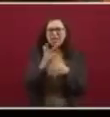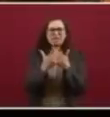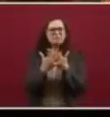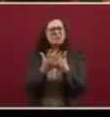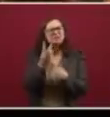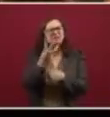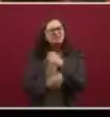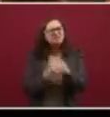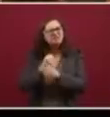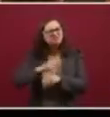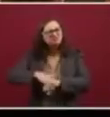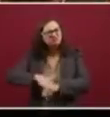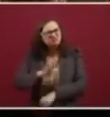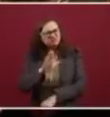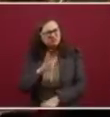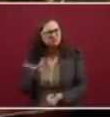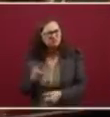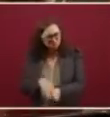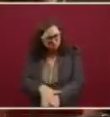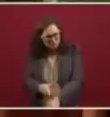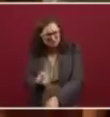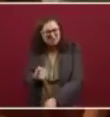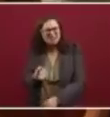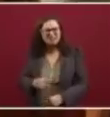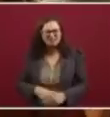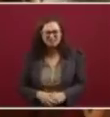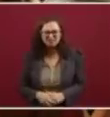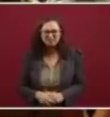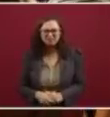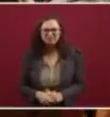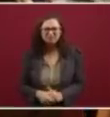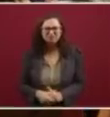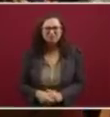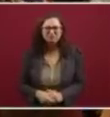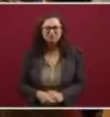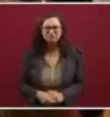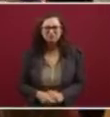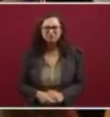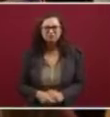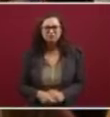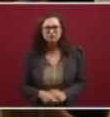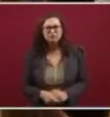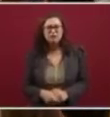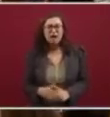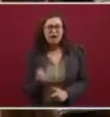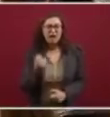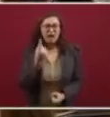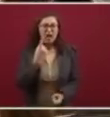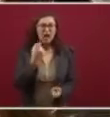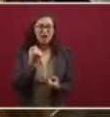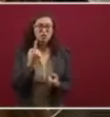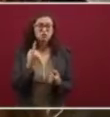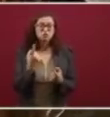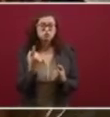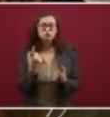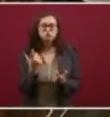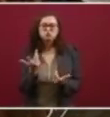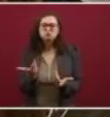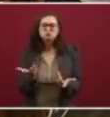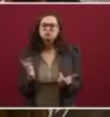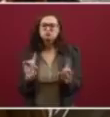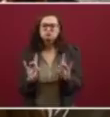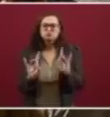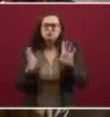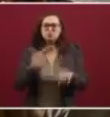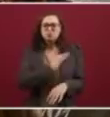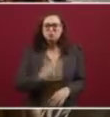aguantarlo todo el periodo? Hay casos en donde llega un presidente,